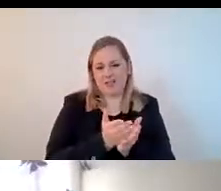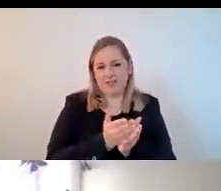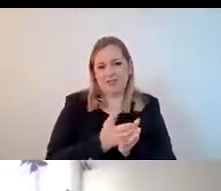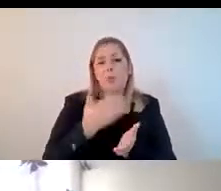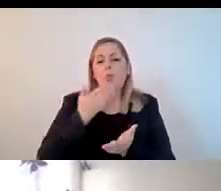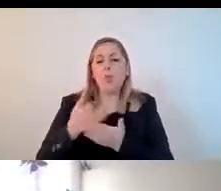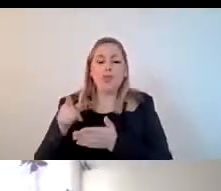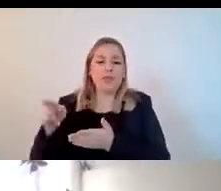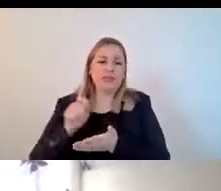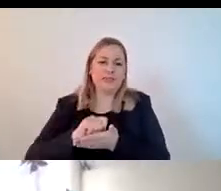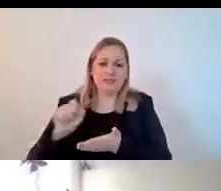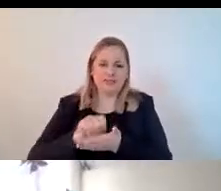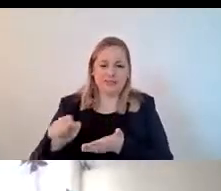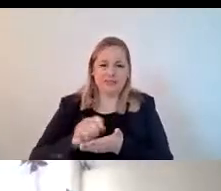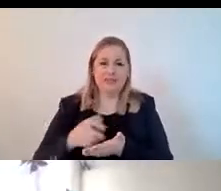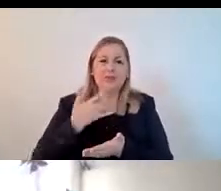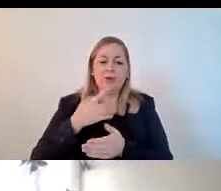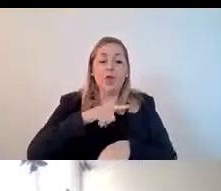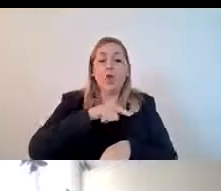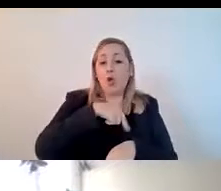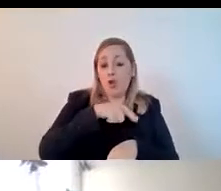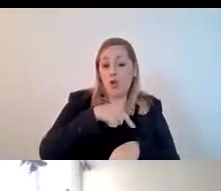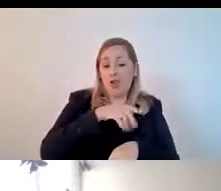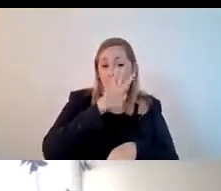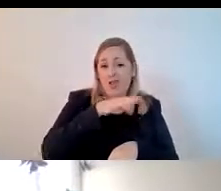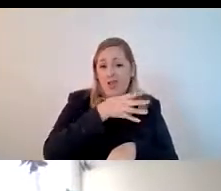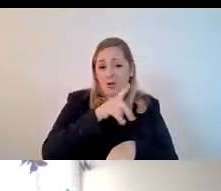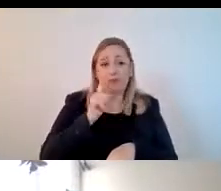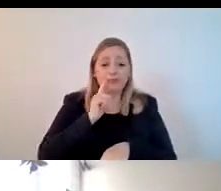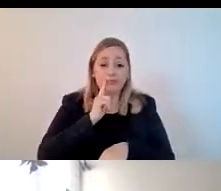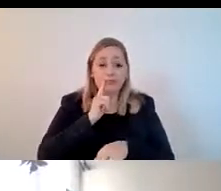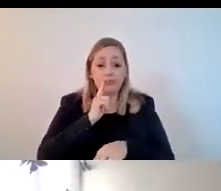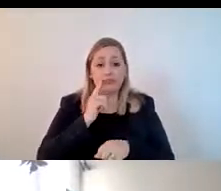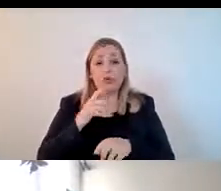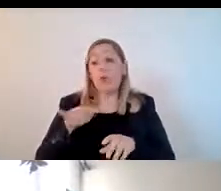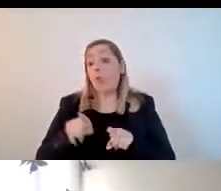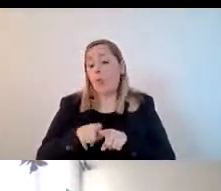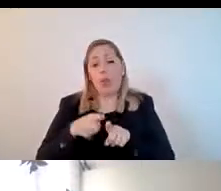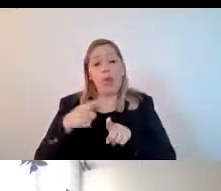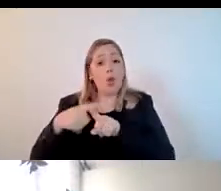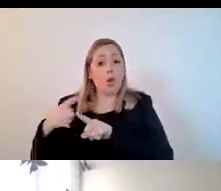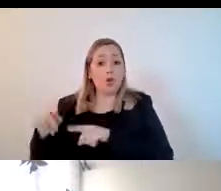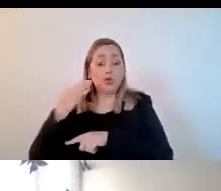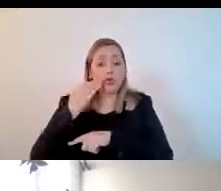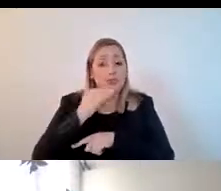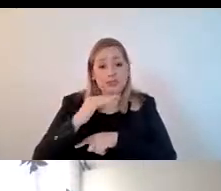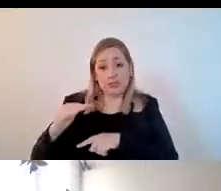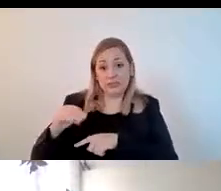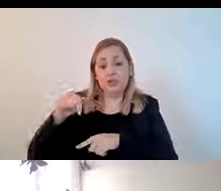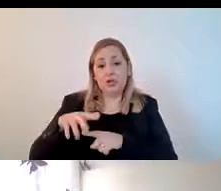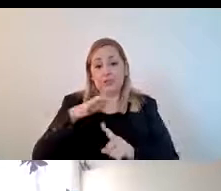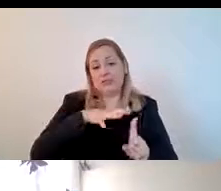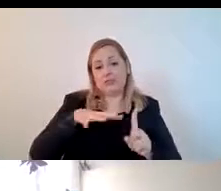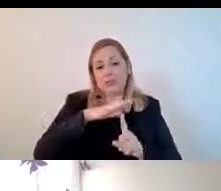escribir, porque el horario que él tiene, al igual que muchos otros niños, ¿cierto? En este